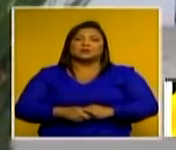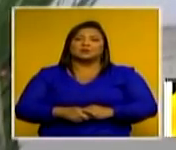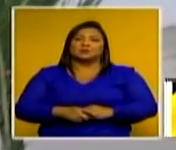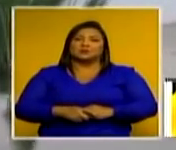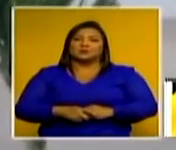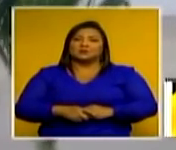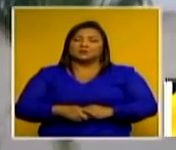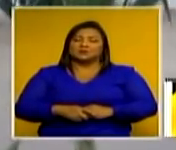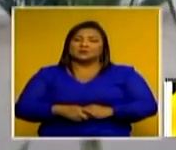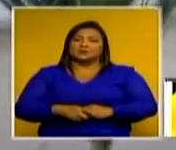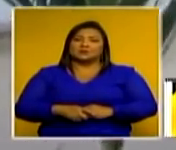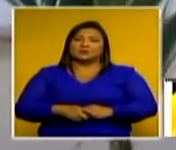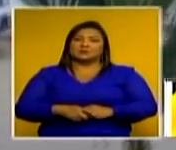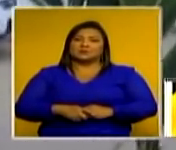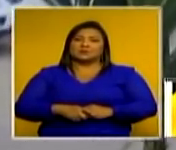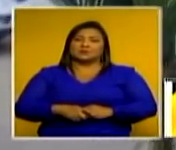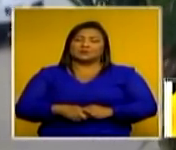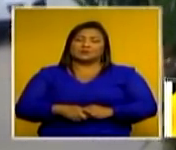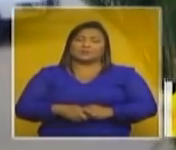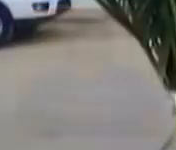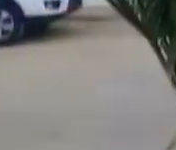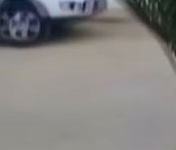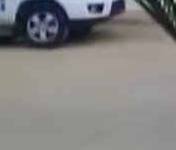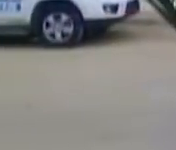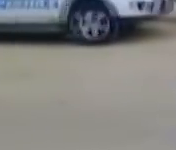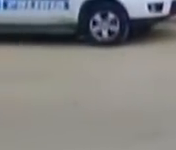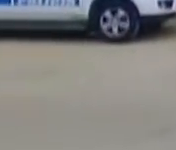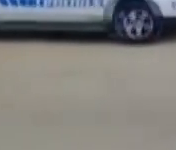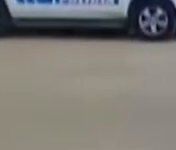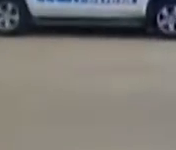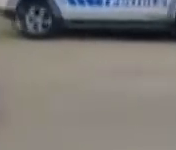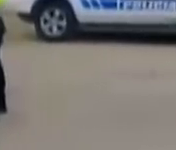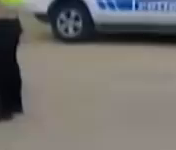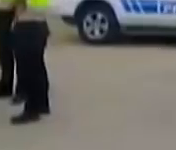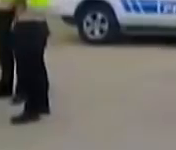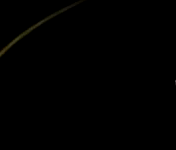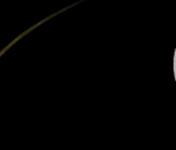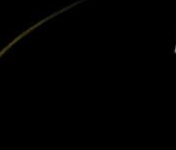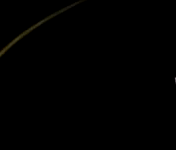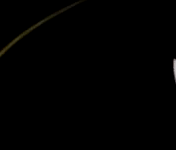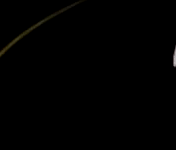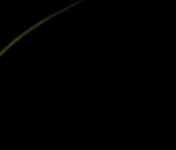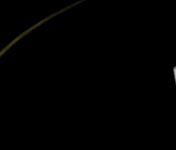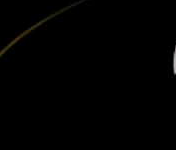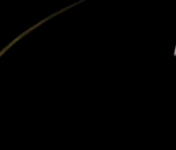sucre provincia de manabí tiene a vélez noticiero 1